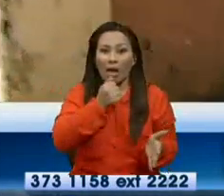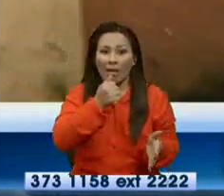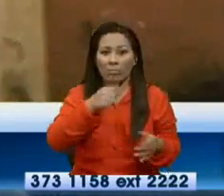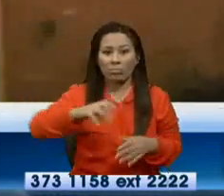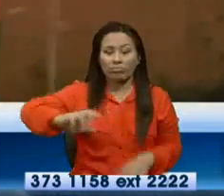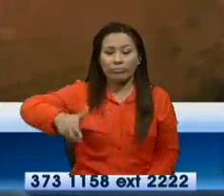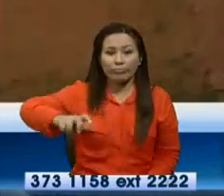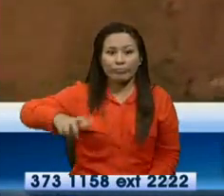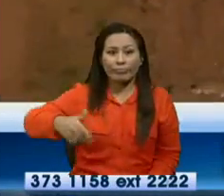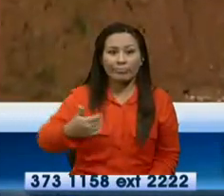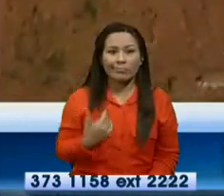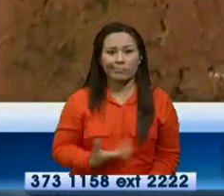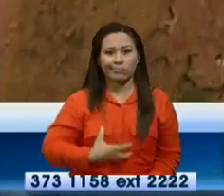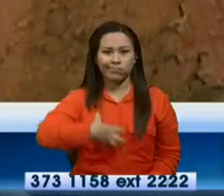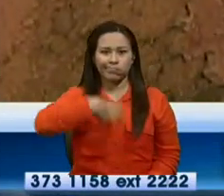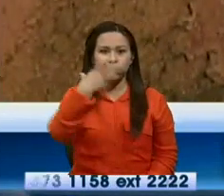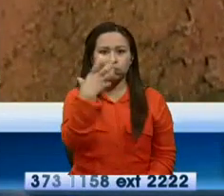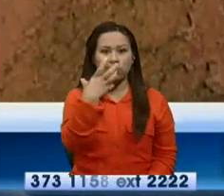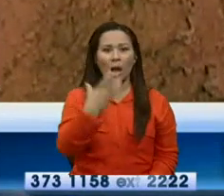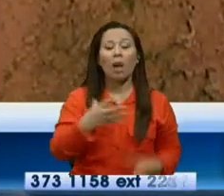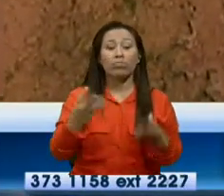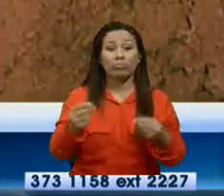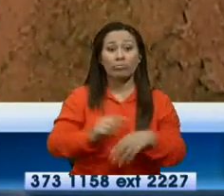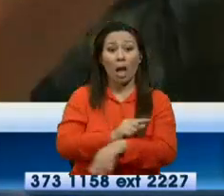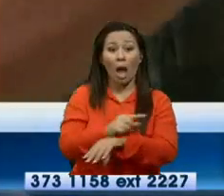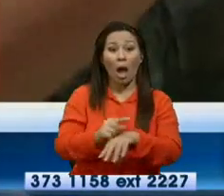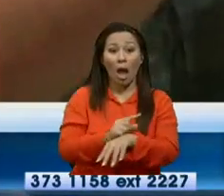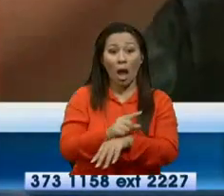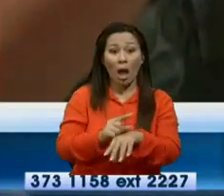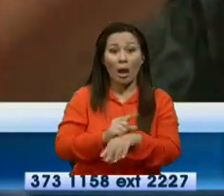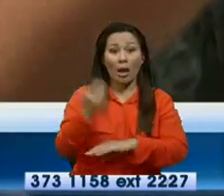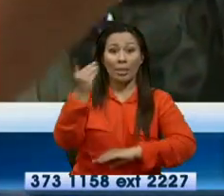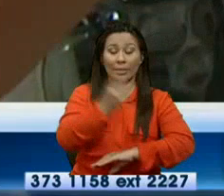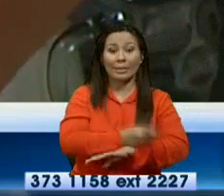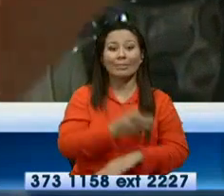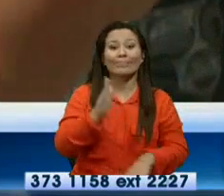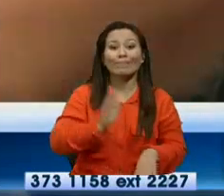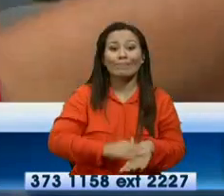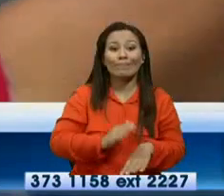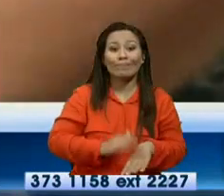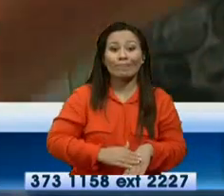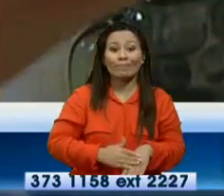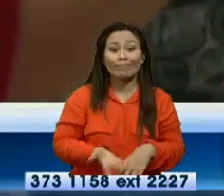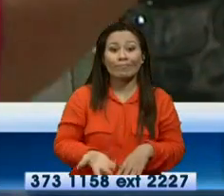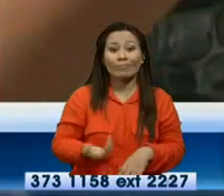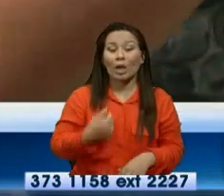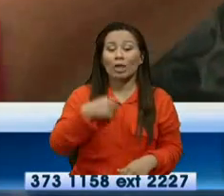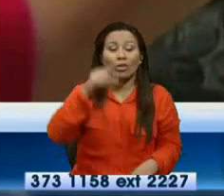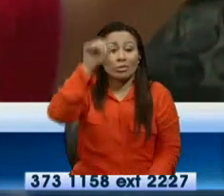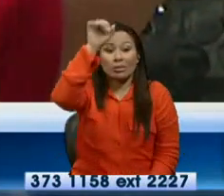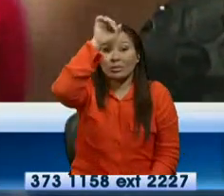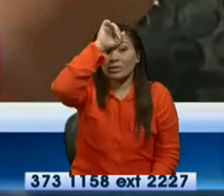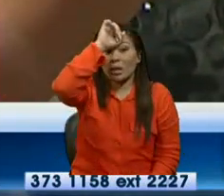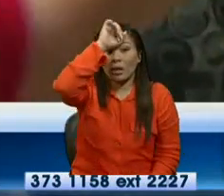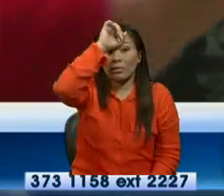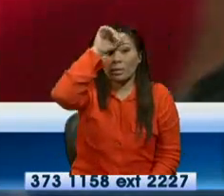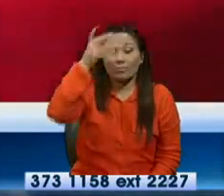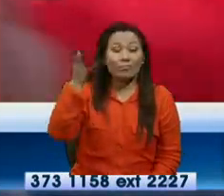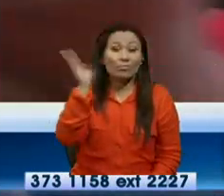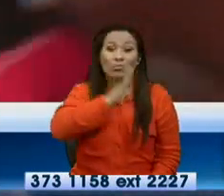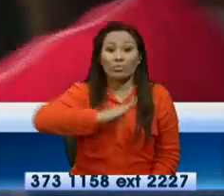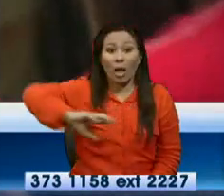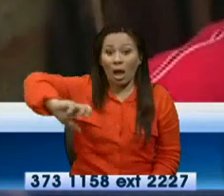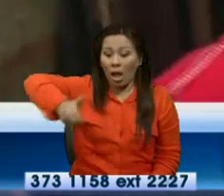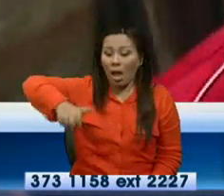intermitente o ausente varias horas del día. Las causas las desconocen. De ahí las vimos. No cae nada, como usted